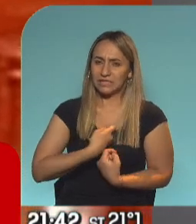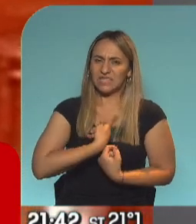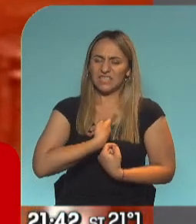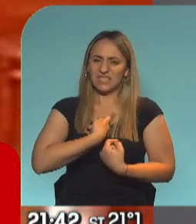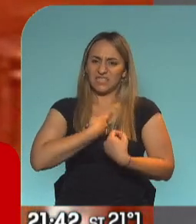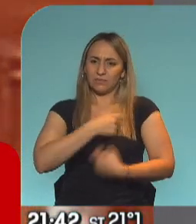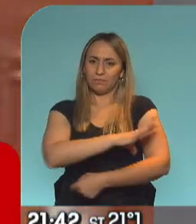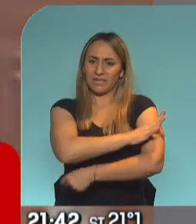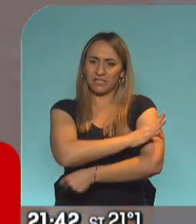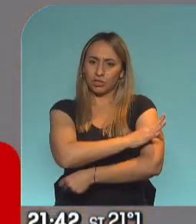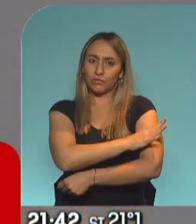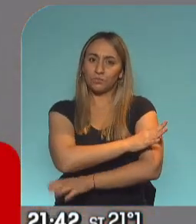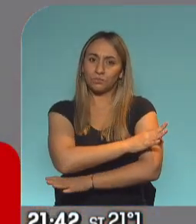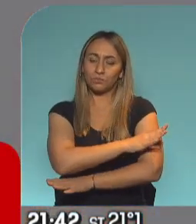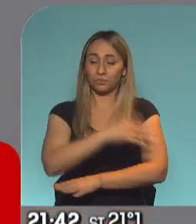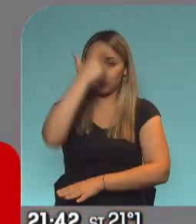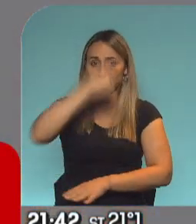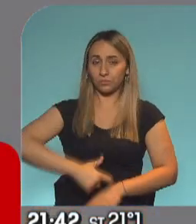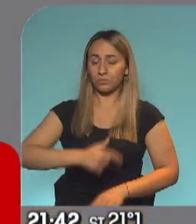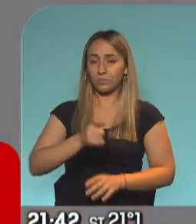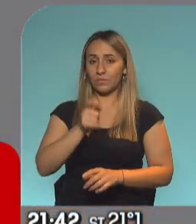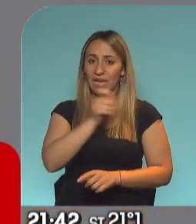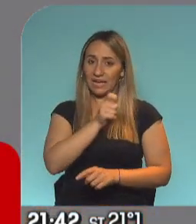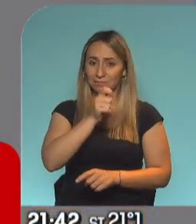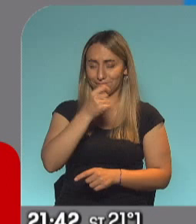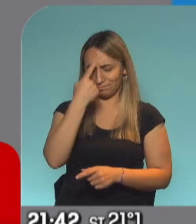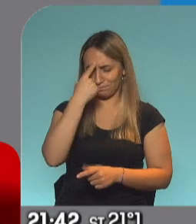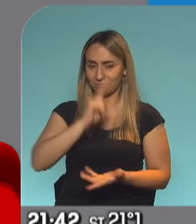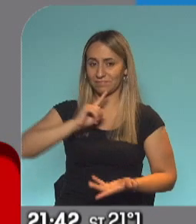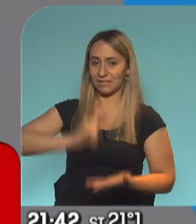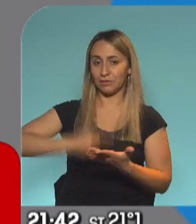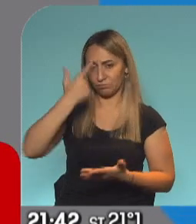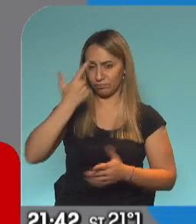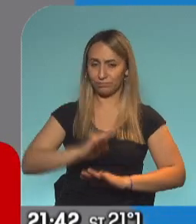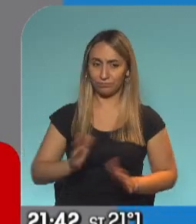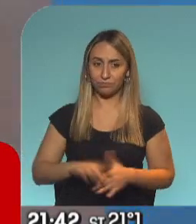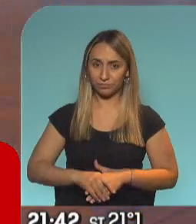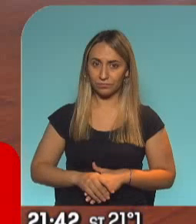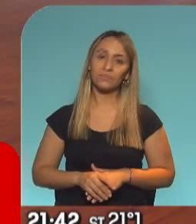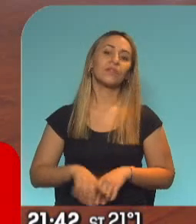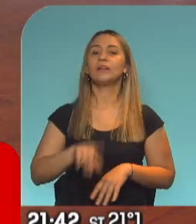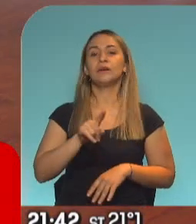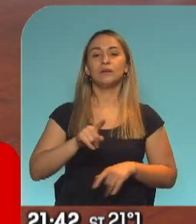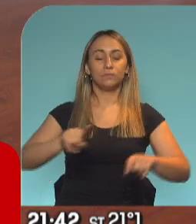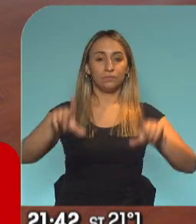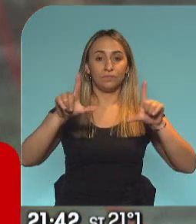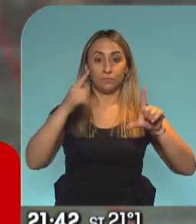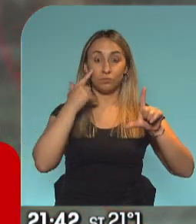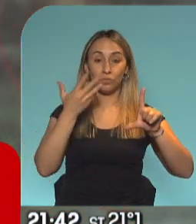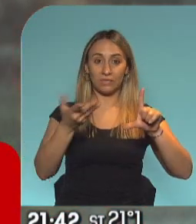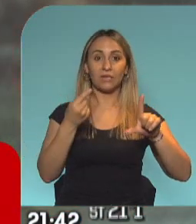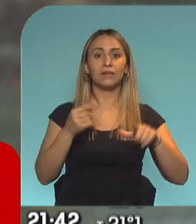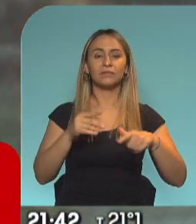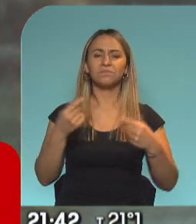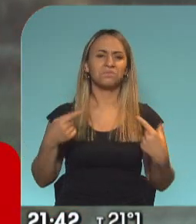tiempo que terminó empujando a tomar una decisión de esta naturaleza. En la placa que tenemos para mostrar vamos a ver de alguna manera